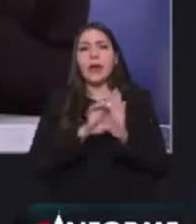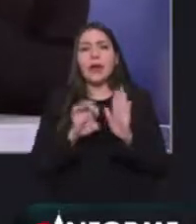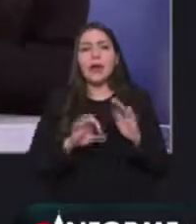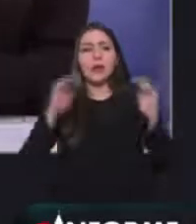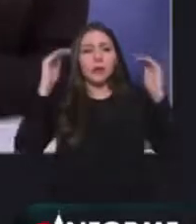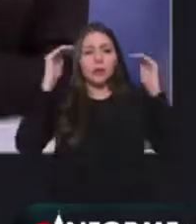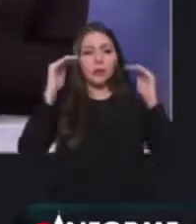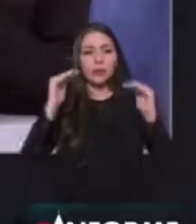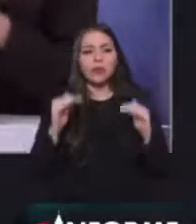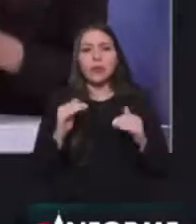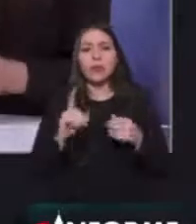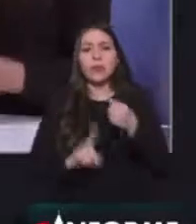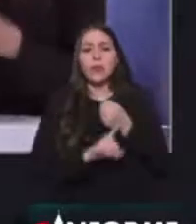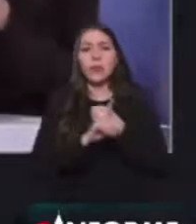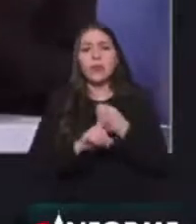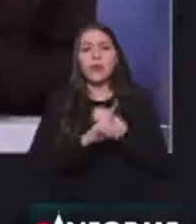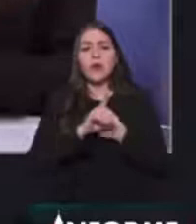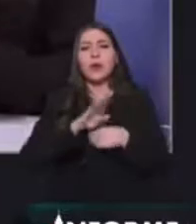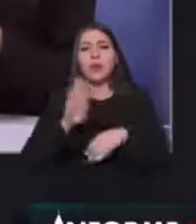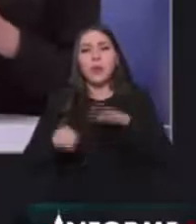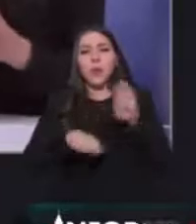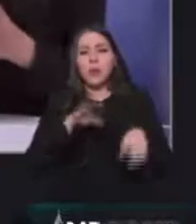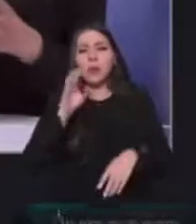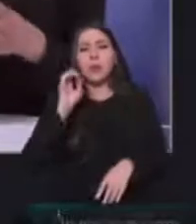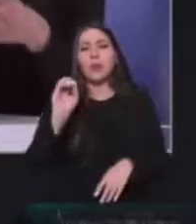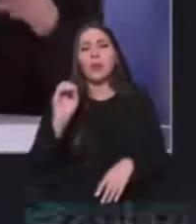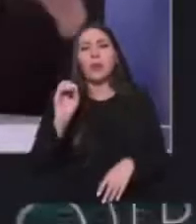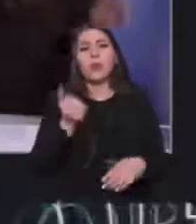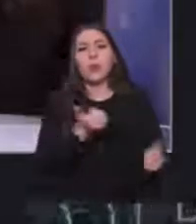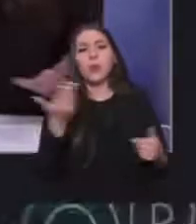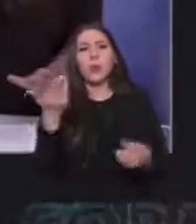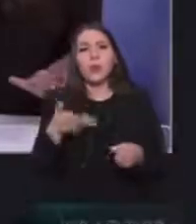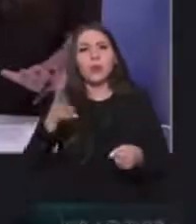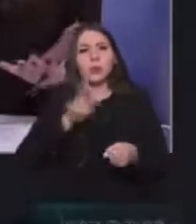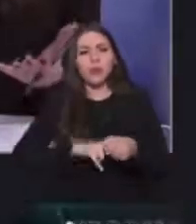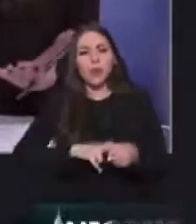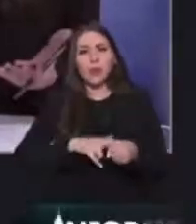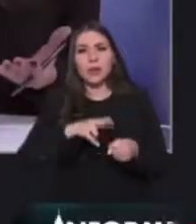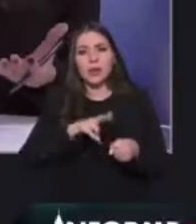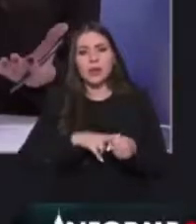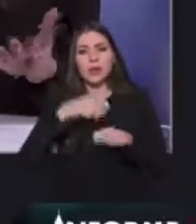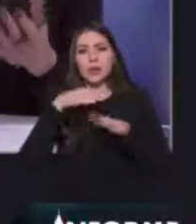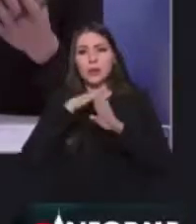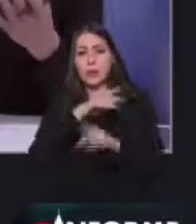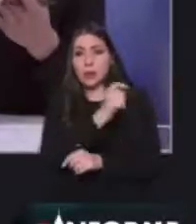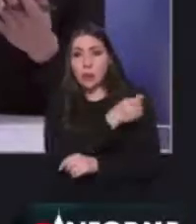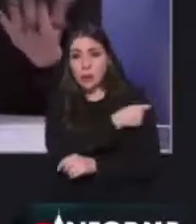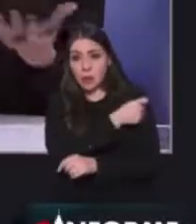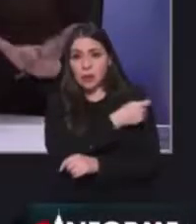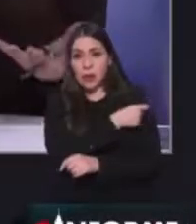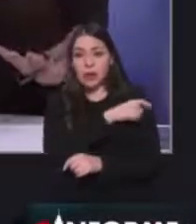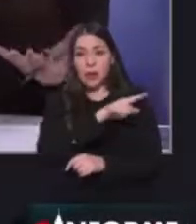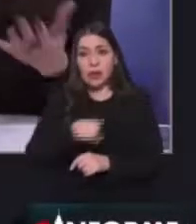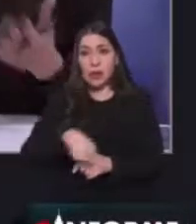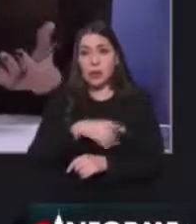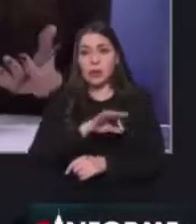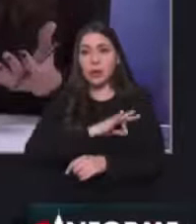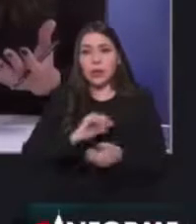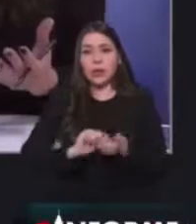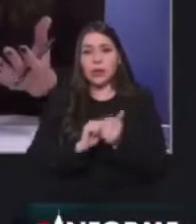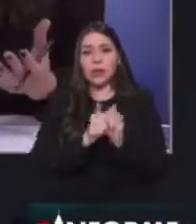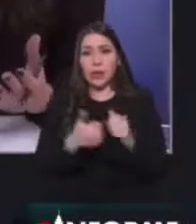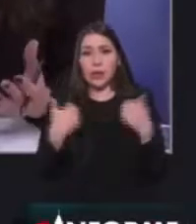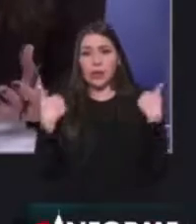ejemplo, de la incidencia de fallecimientos o de hospitalizaciones en el contexto ya de vacunación, sí, que nos permita tener